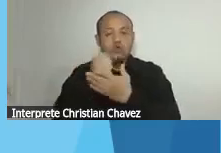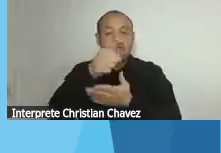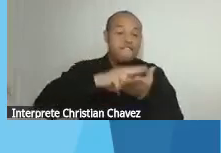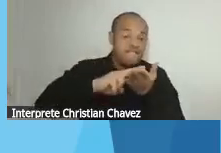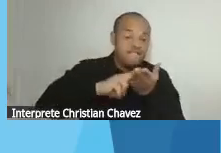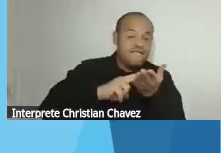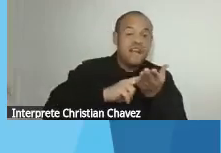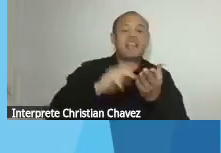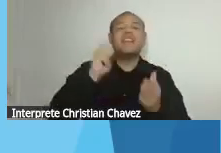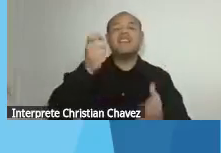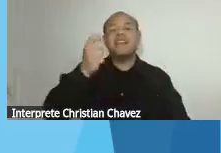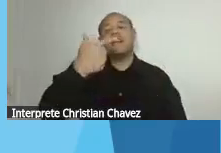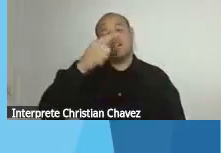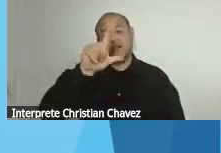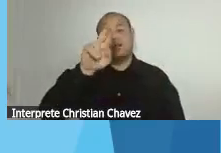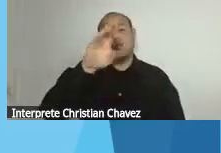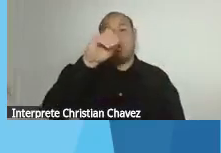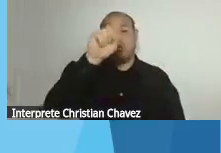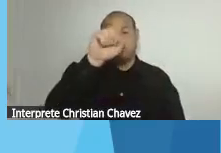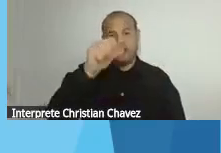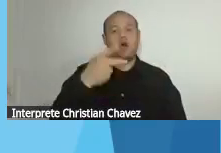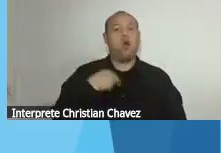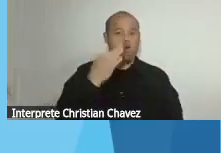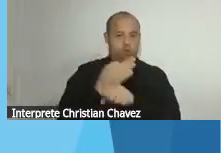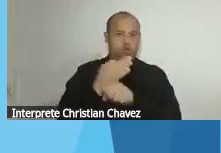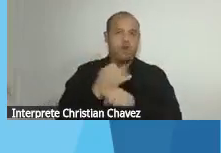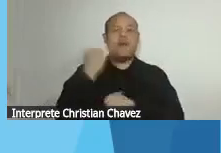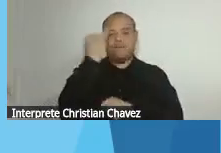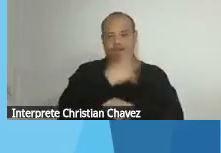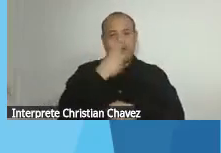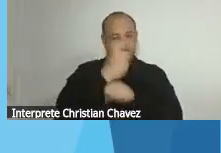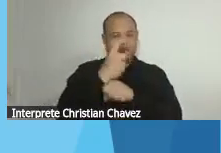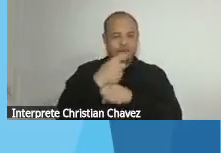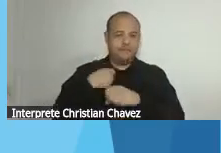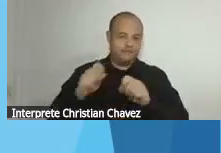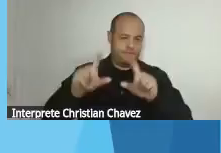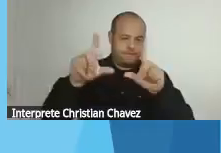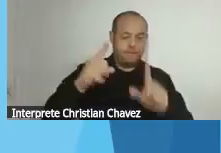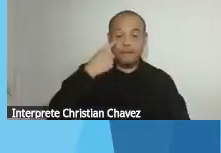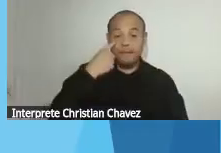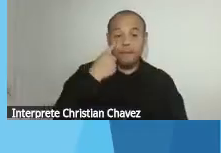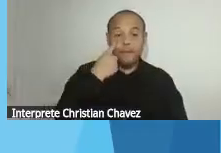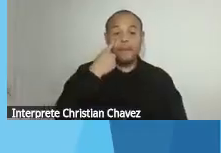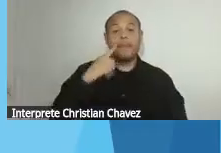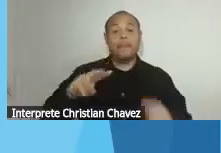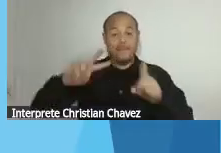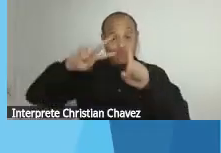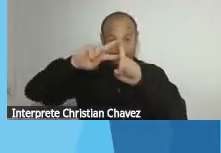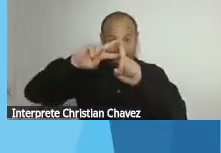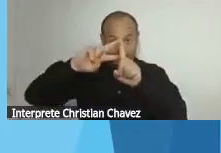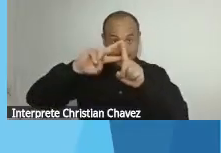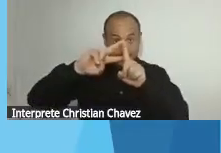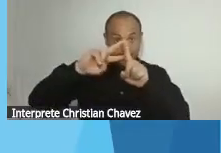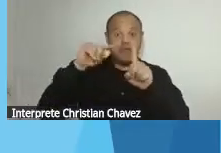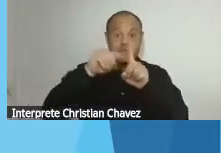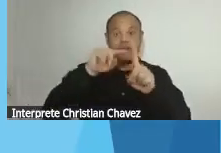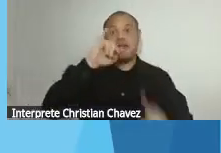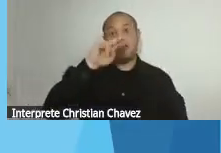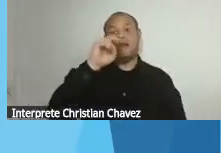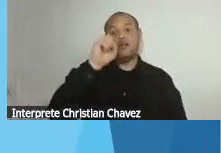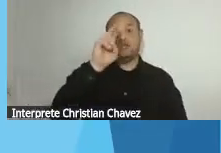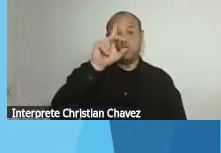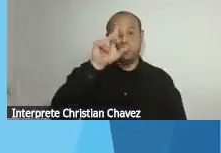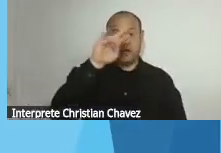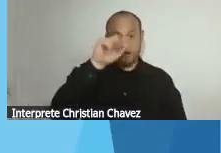poner ejemplo la primera imagen. ¿Sí? El triángulo que es la insulina va hacia un receptor de